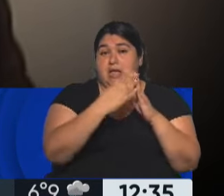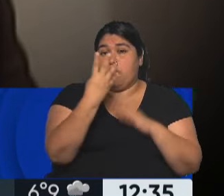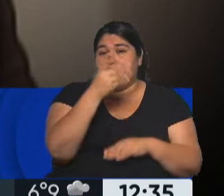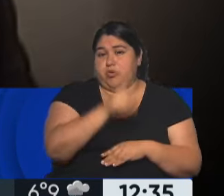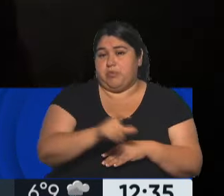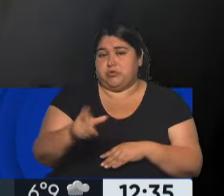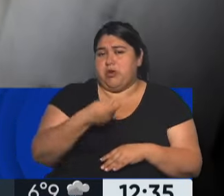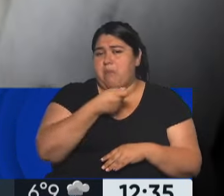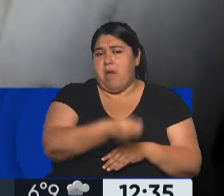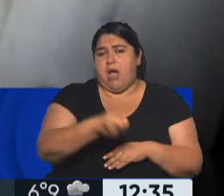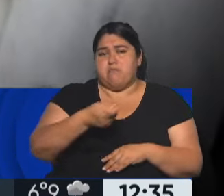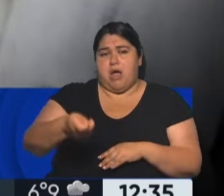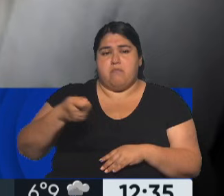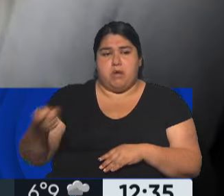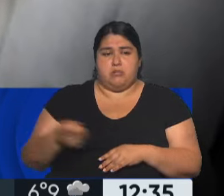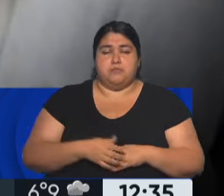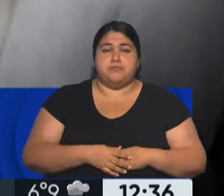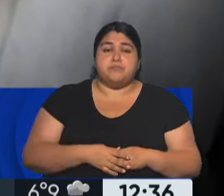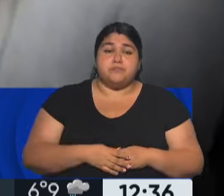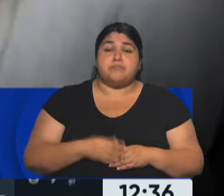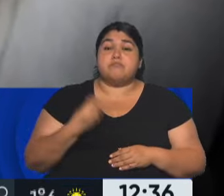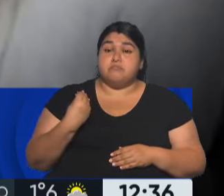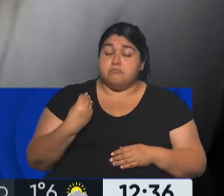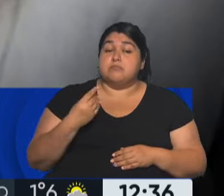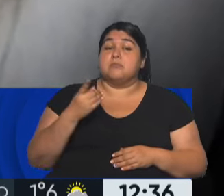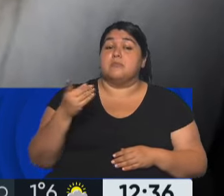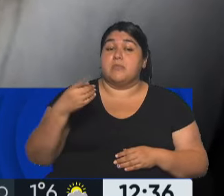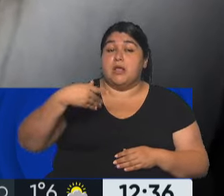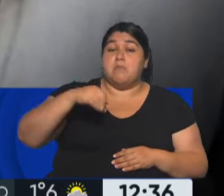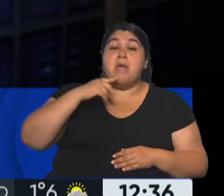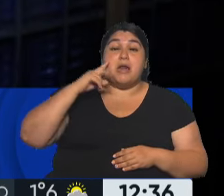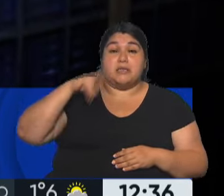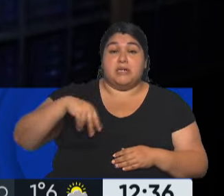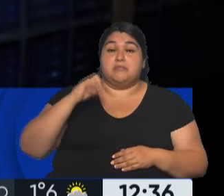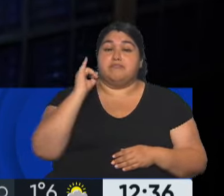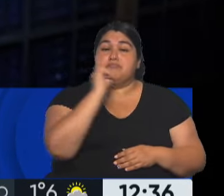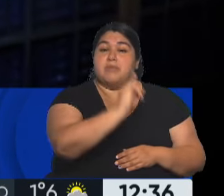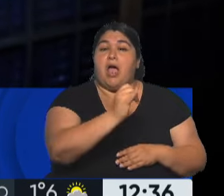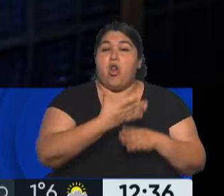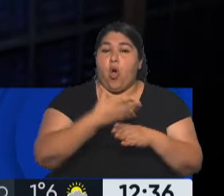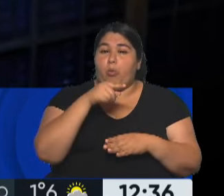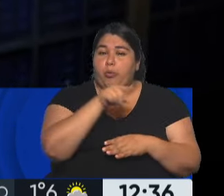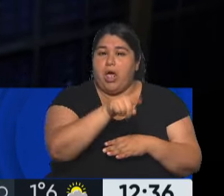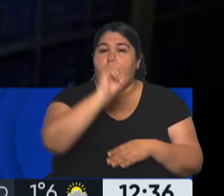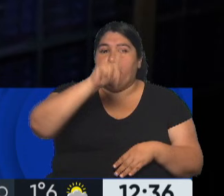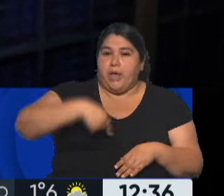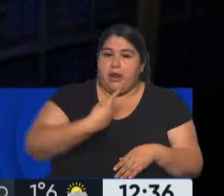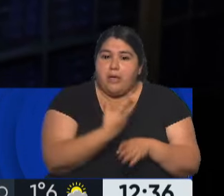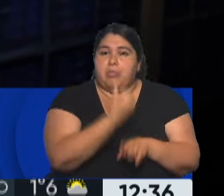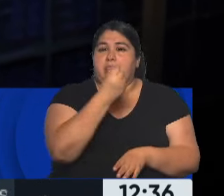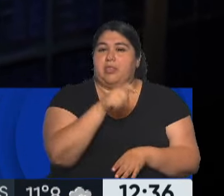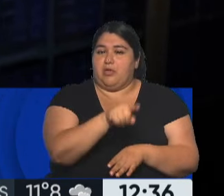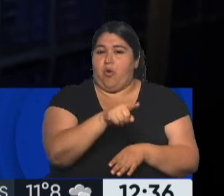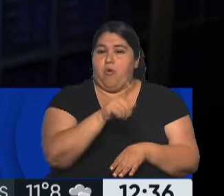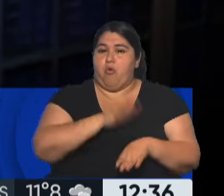personas indiscriminadamente. Un mensaje enviado por Martínez a su novia fue incorporado como indicio en su contra.